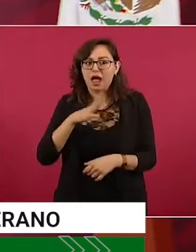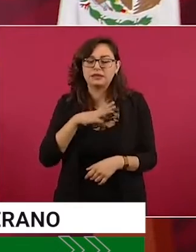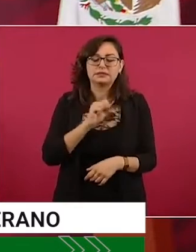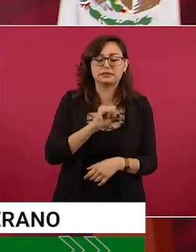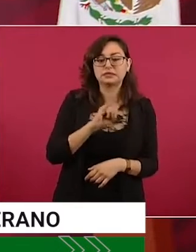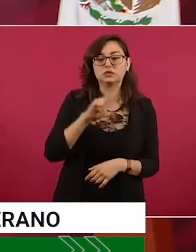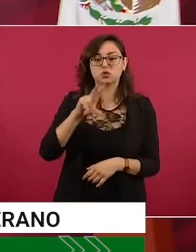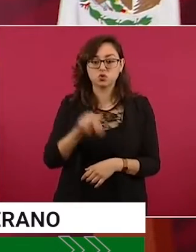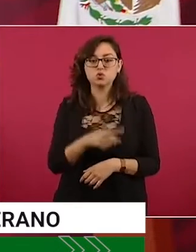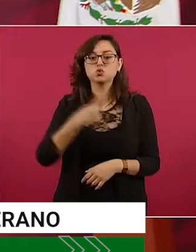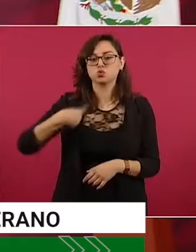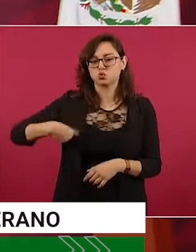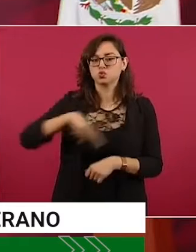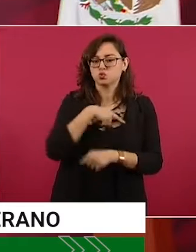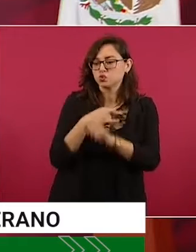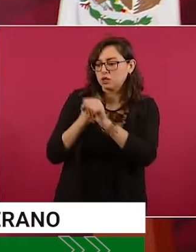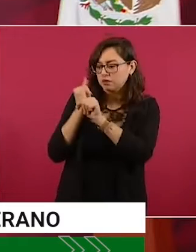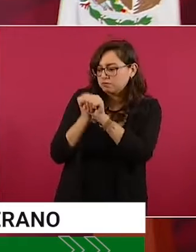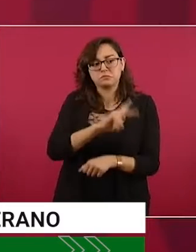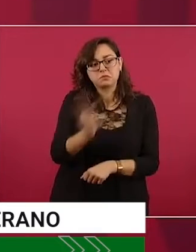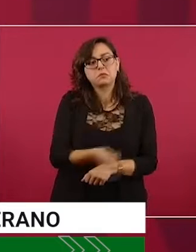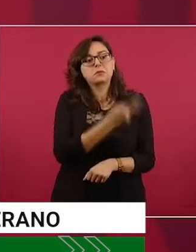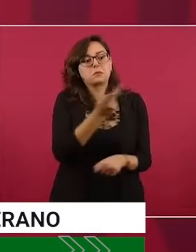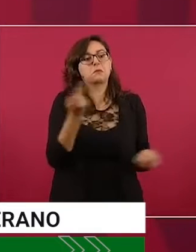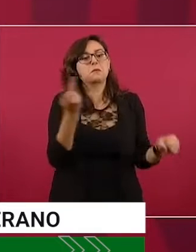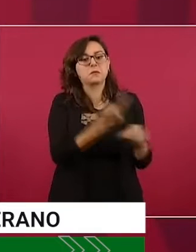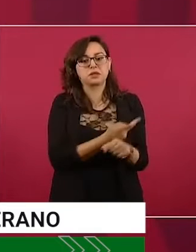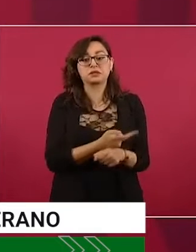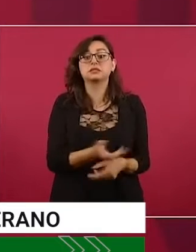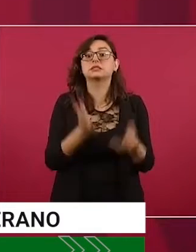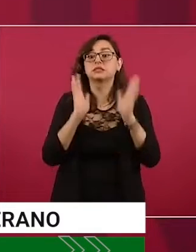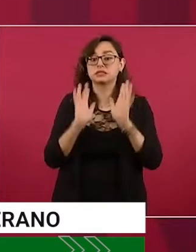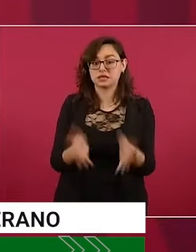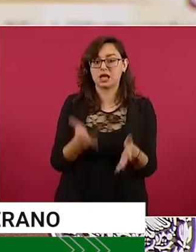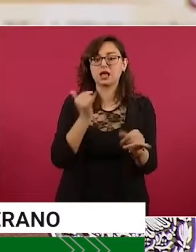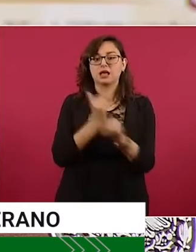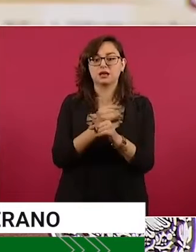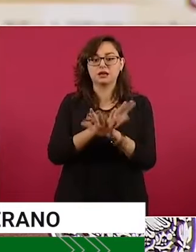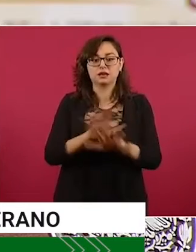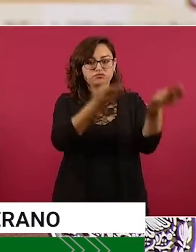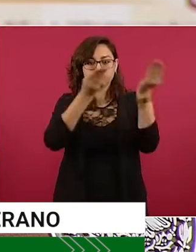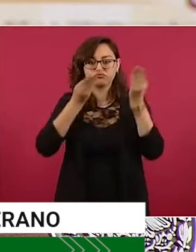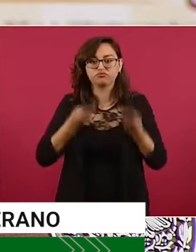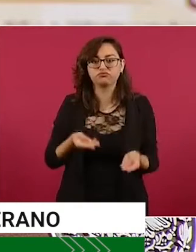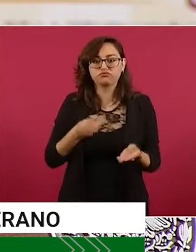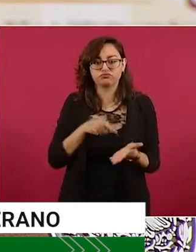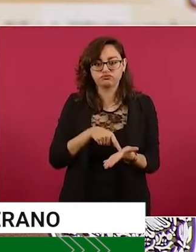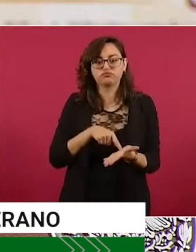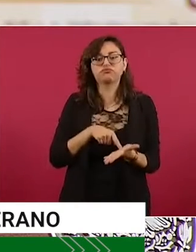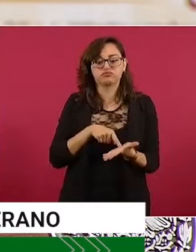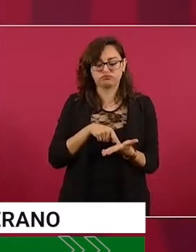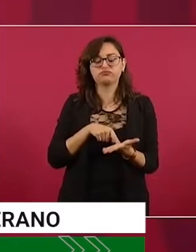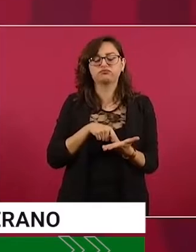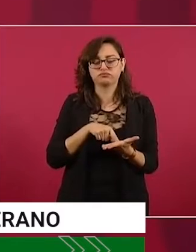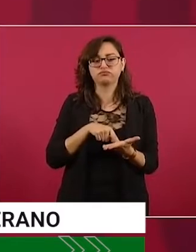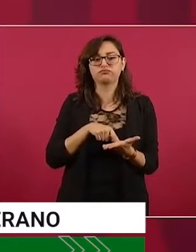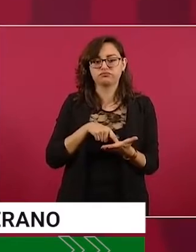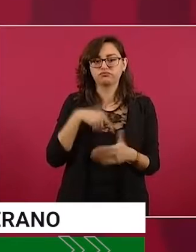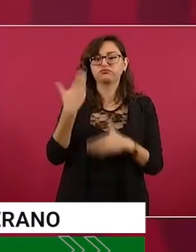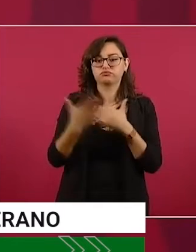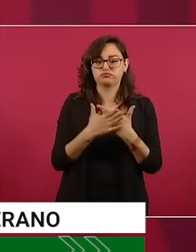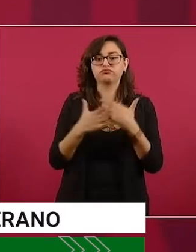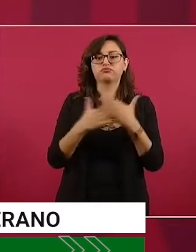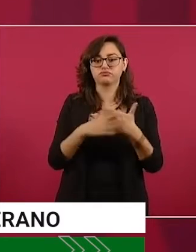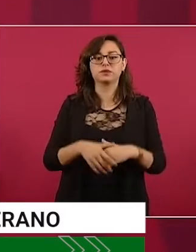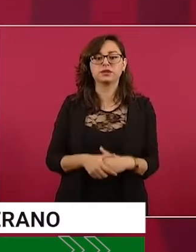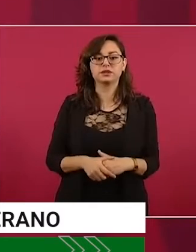y considerable el daño a la salud. Y ya nos entregaron los documentos y se los vamos a dar a